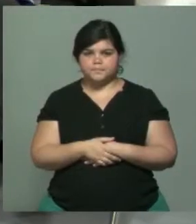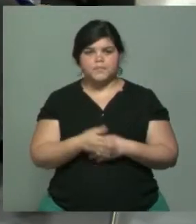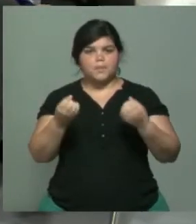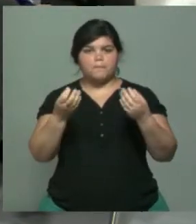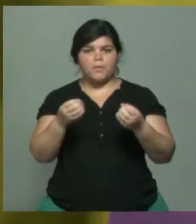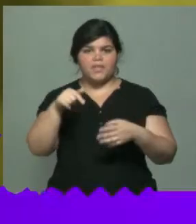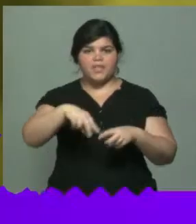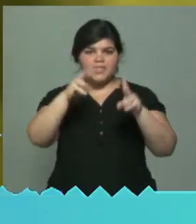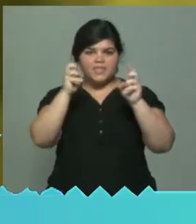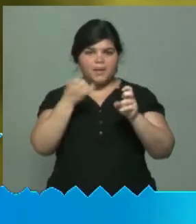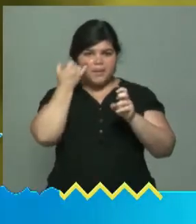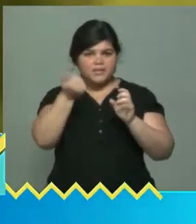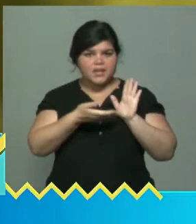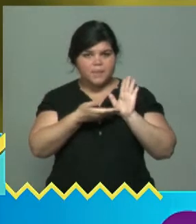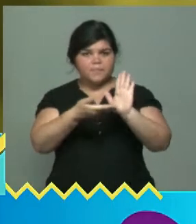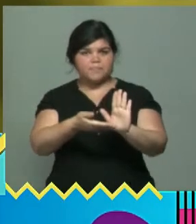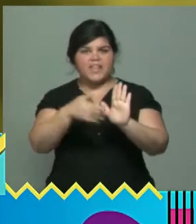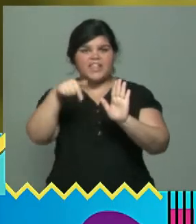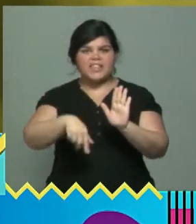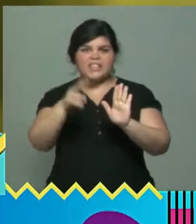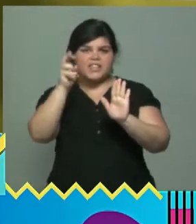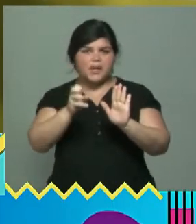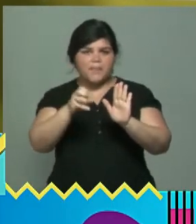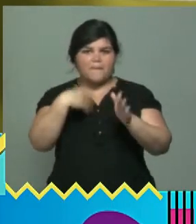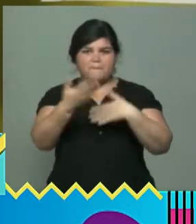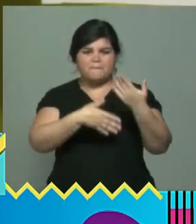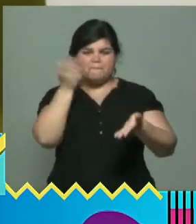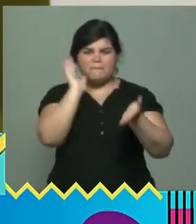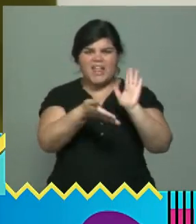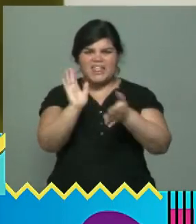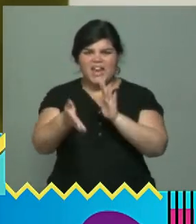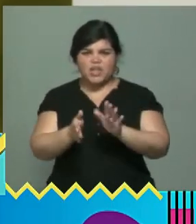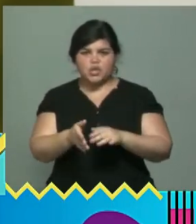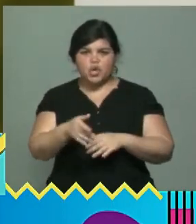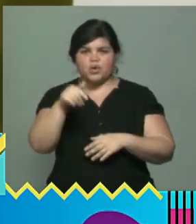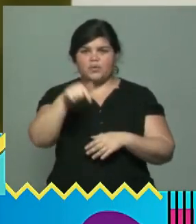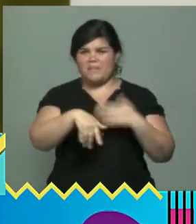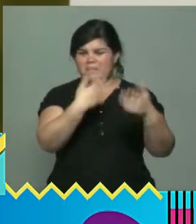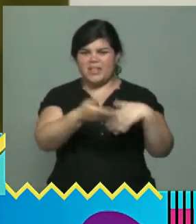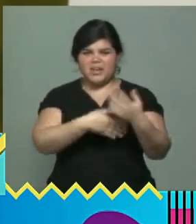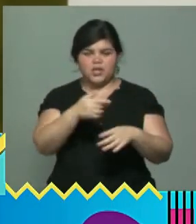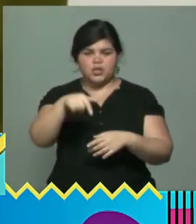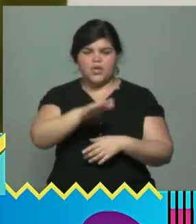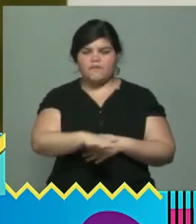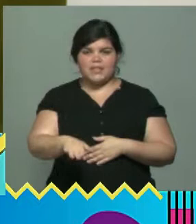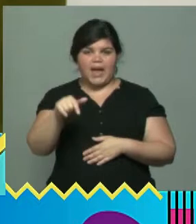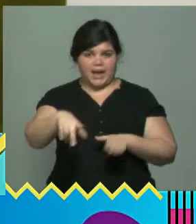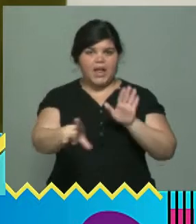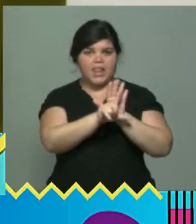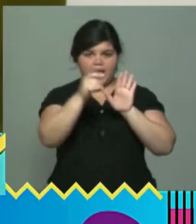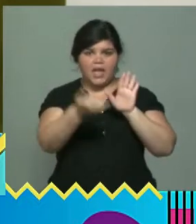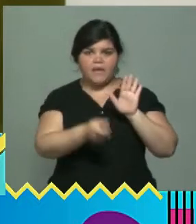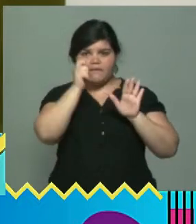Bien, presentado el tema, vamos a hablar de maltrato infantil. Y lo decíamos al principio, en nuestro país existe una ley fundamental, que es la ley